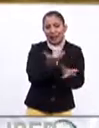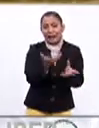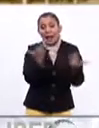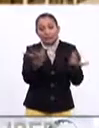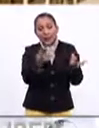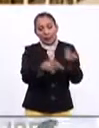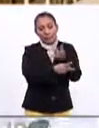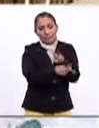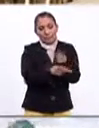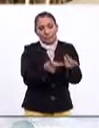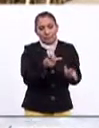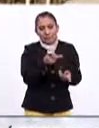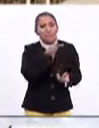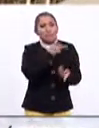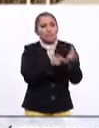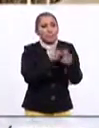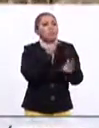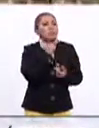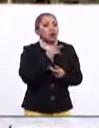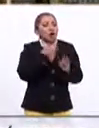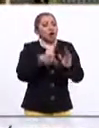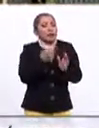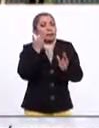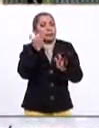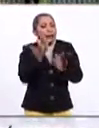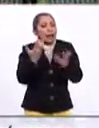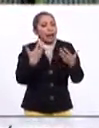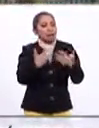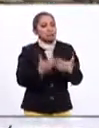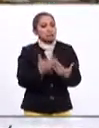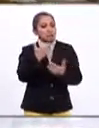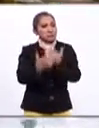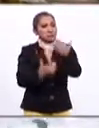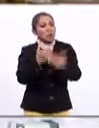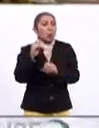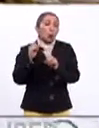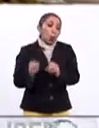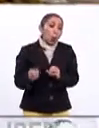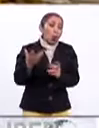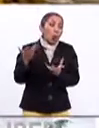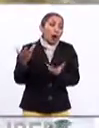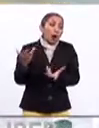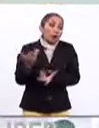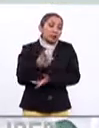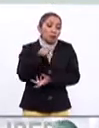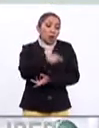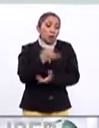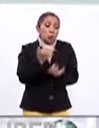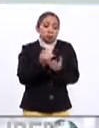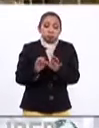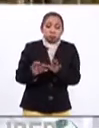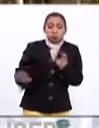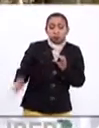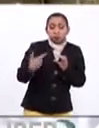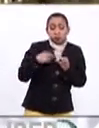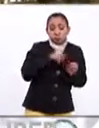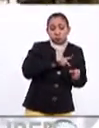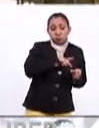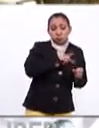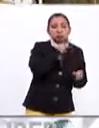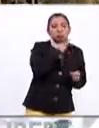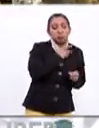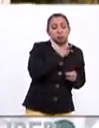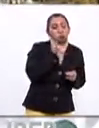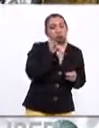generación de petróleo, buscando volverse autosuficiente o en su caso lograr independencia considerando